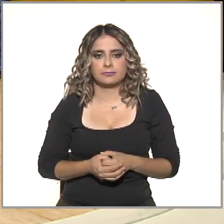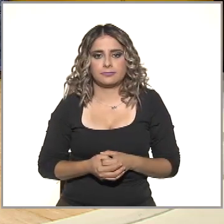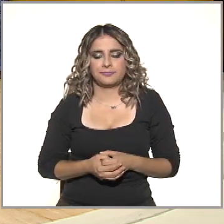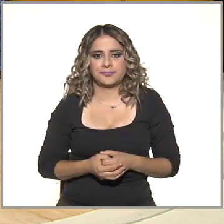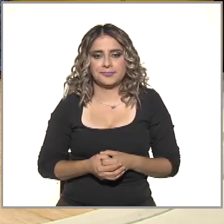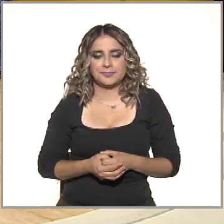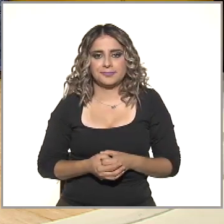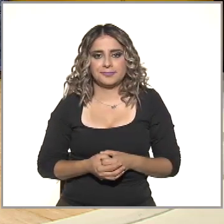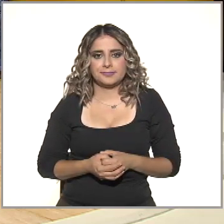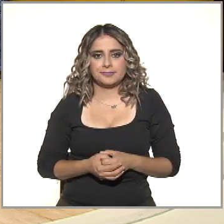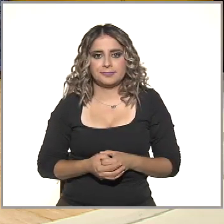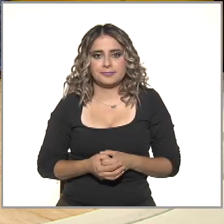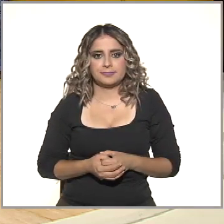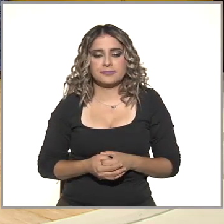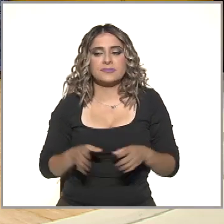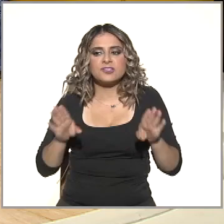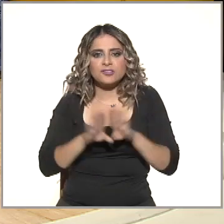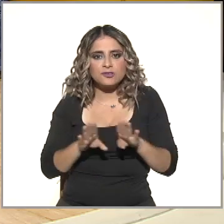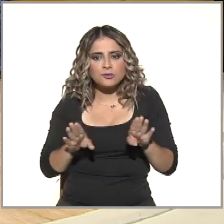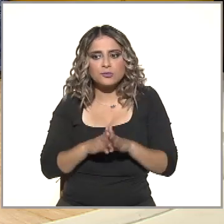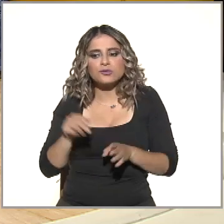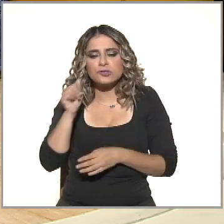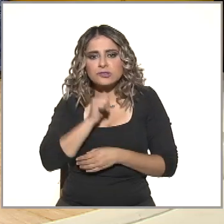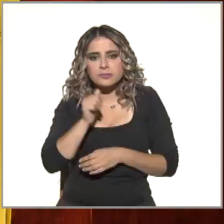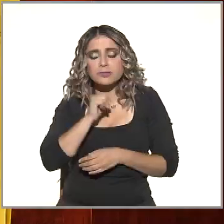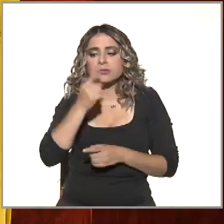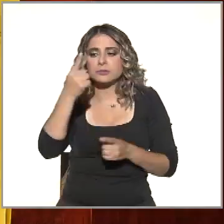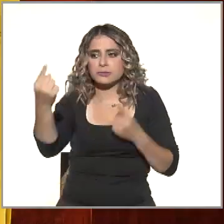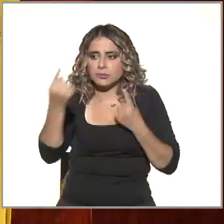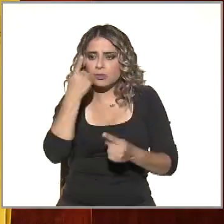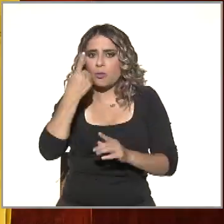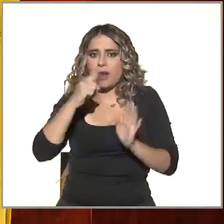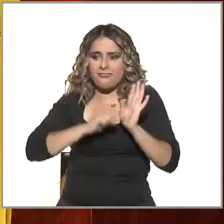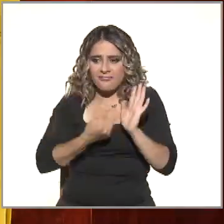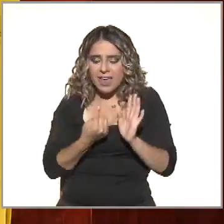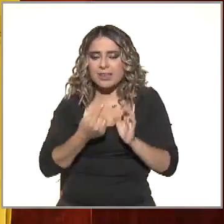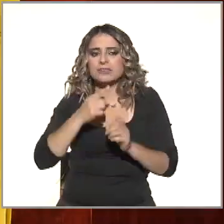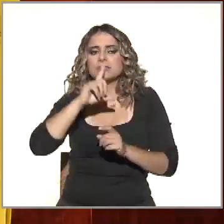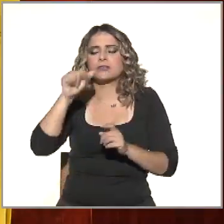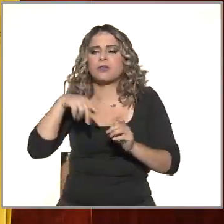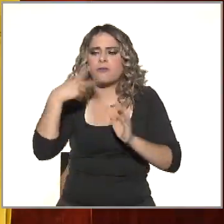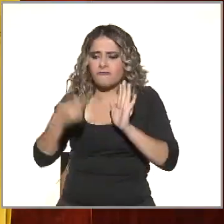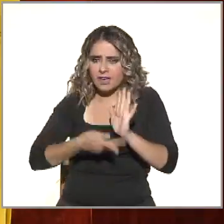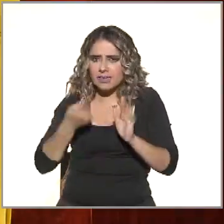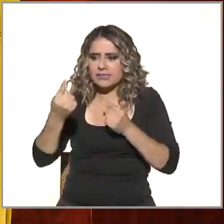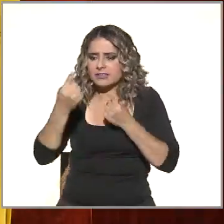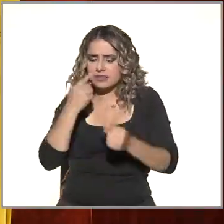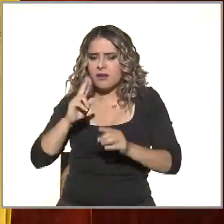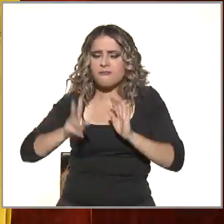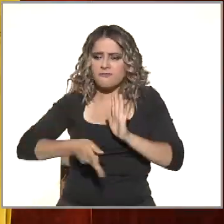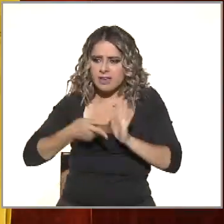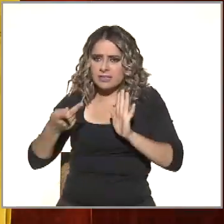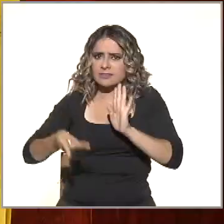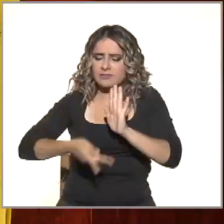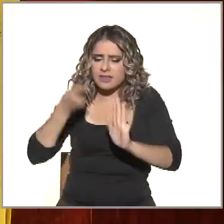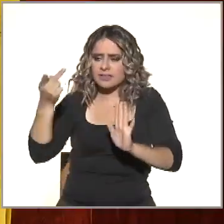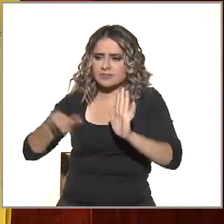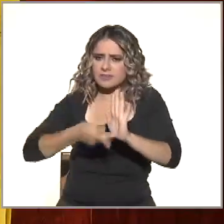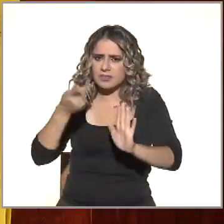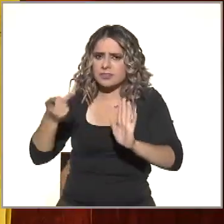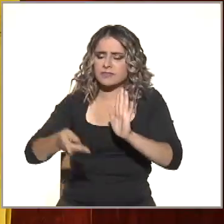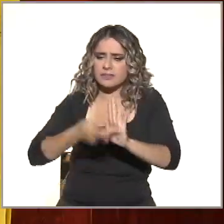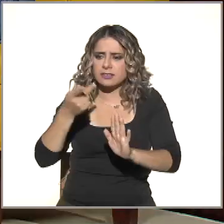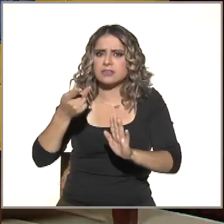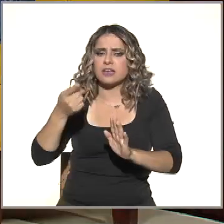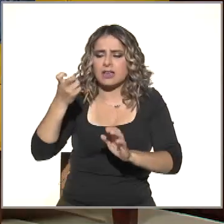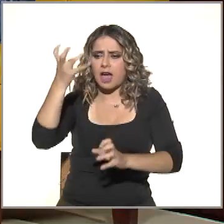reiteramos. Si el asunto es la repetición, si me lo dicen una vez de una manera o de otra, o de otra, o de otra. Yo me construyo también a través de las palabras,